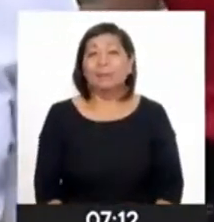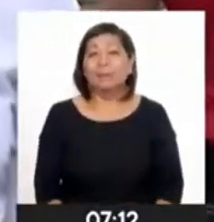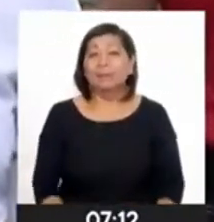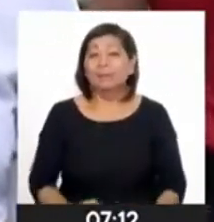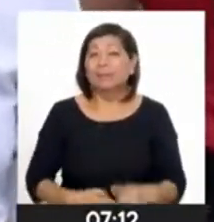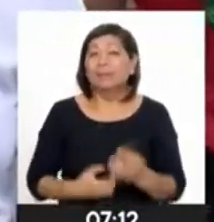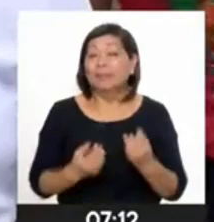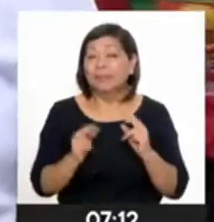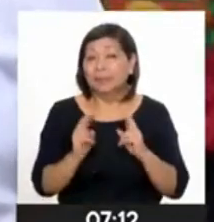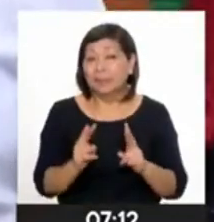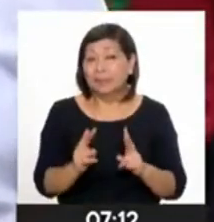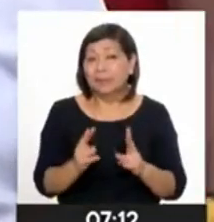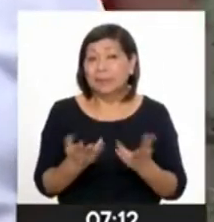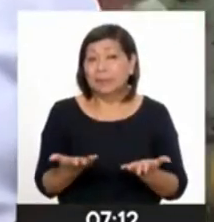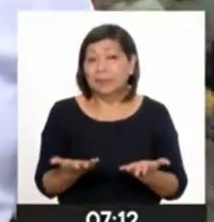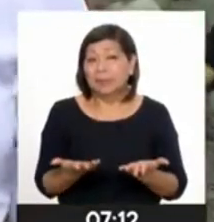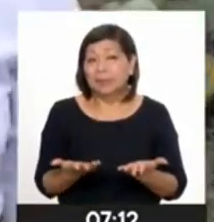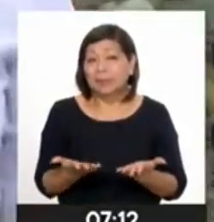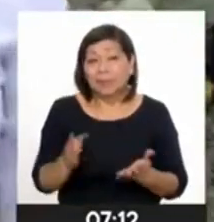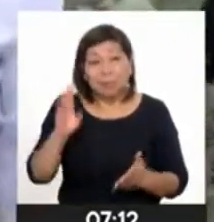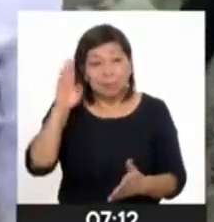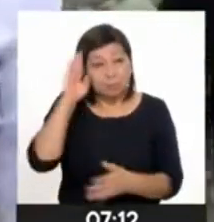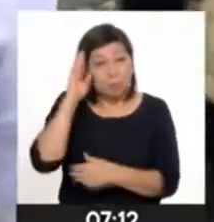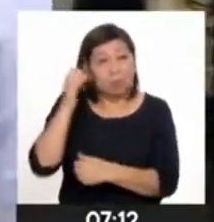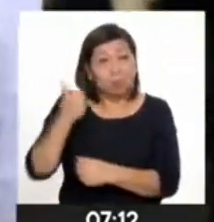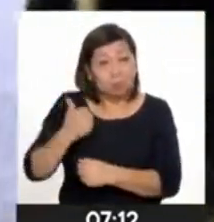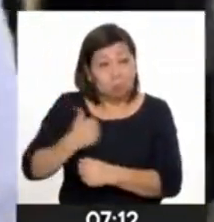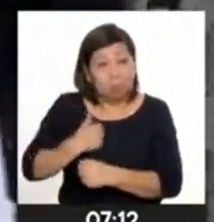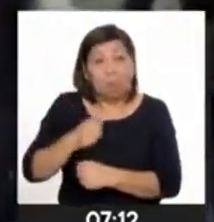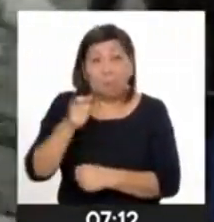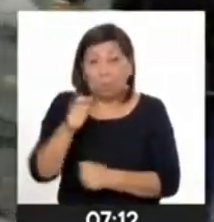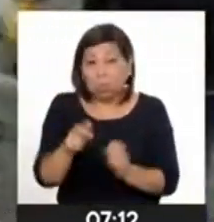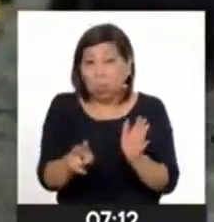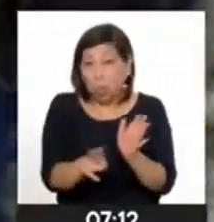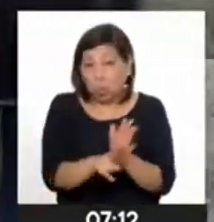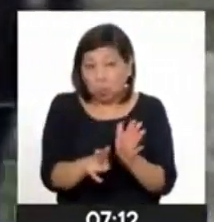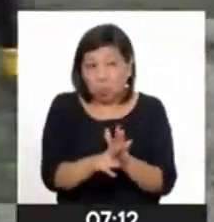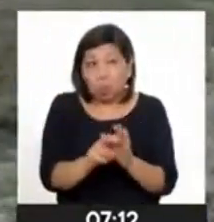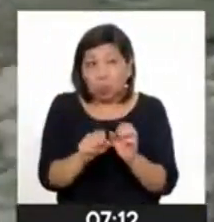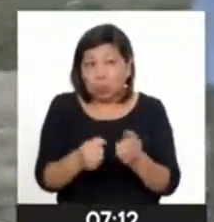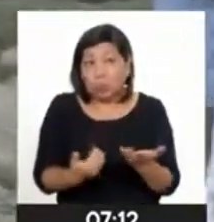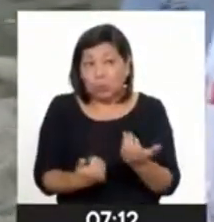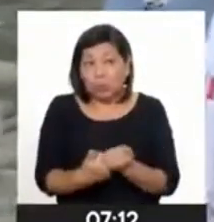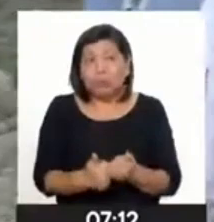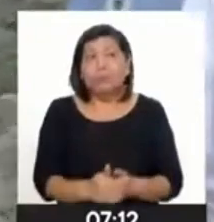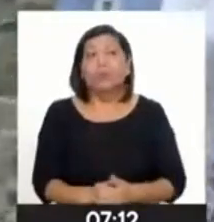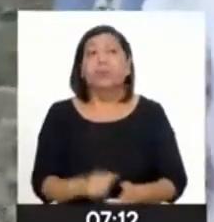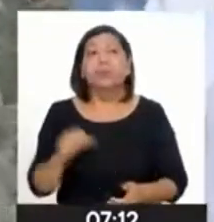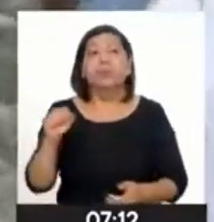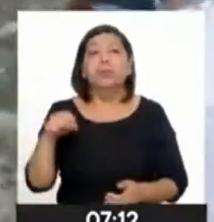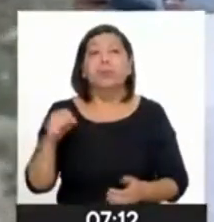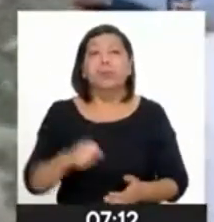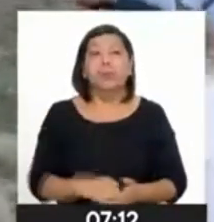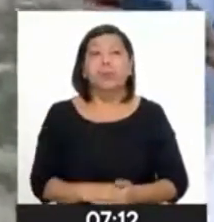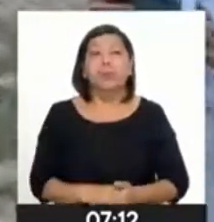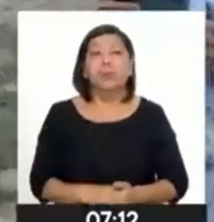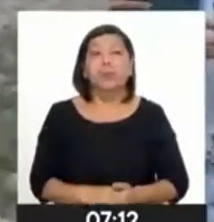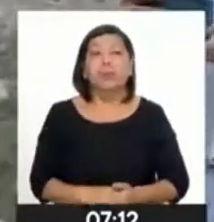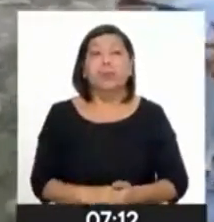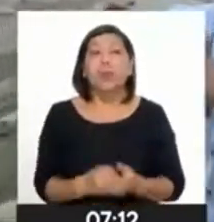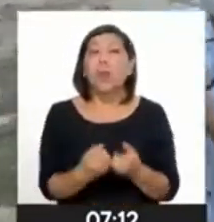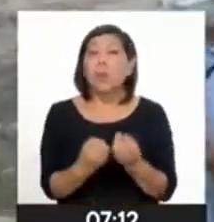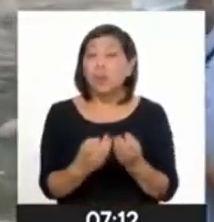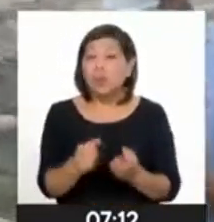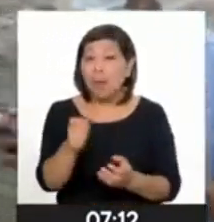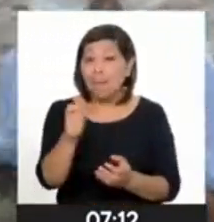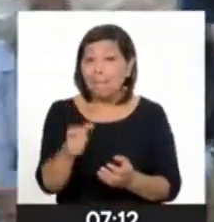eso porque vemos presencia, por ejemplo, del ejército peruano, voluntarios mismos que están acá participando de esta limpieza. Sí, hemos convocado en realidad muchos.